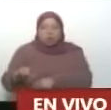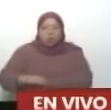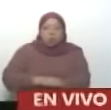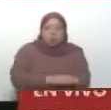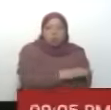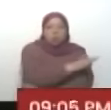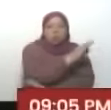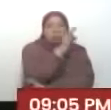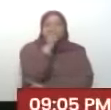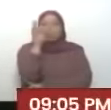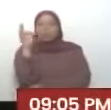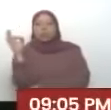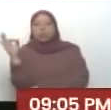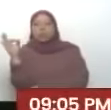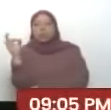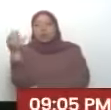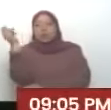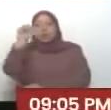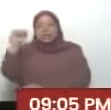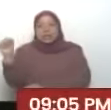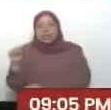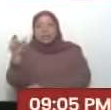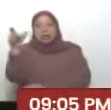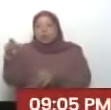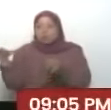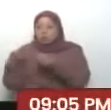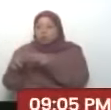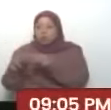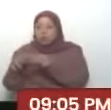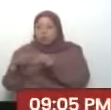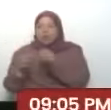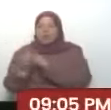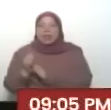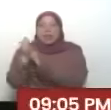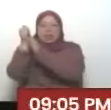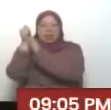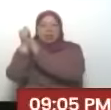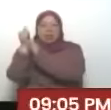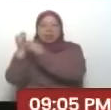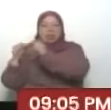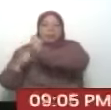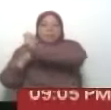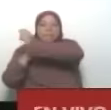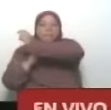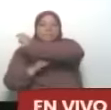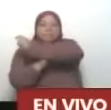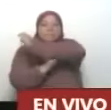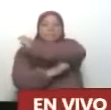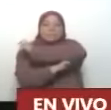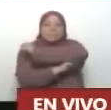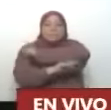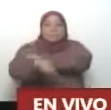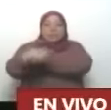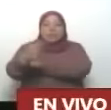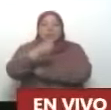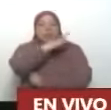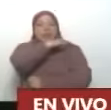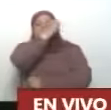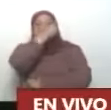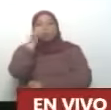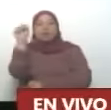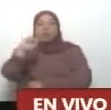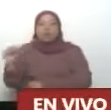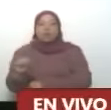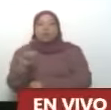equipo de sindicalistas, éramos delegados sindicales de base y luego directivos del sindicato, nos